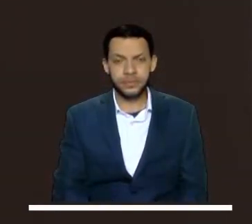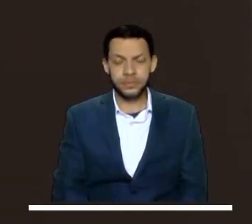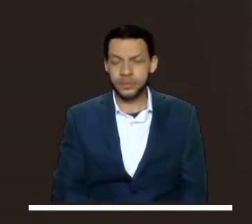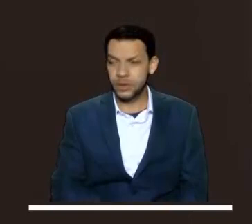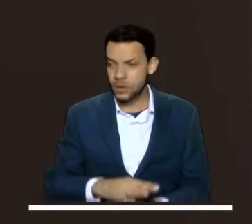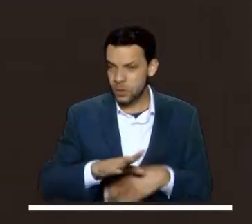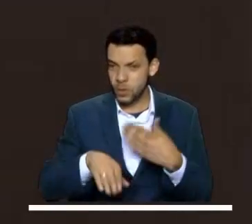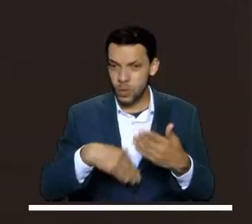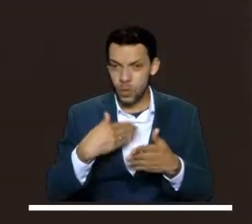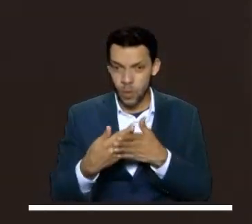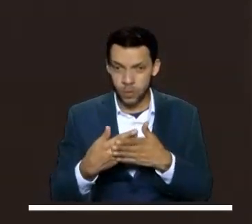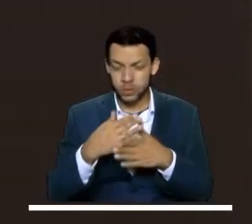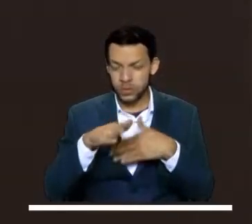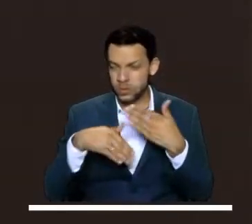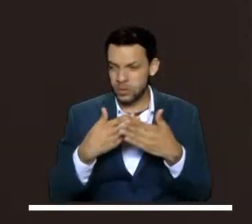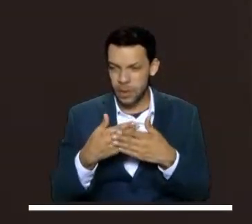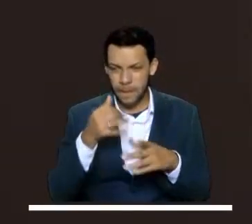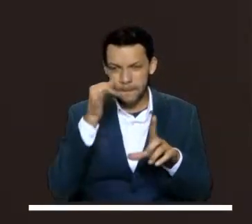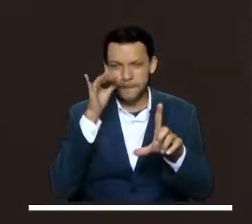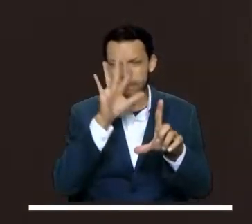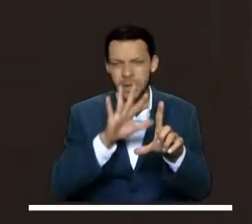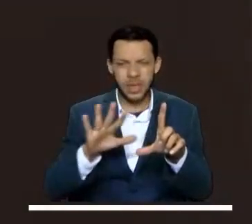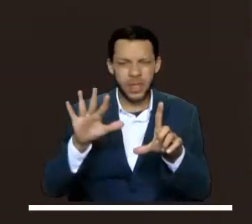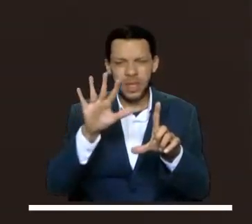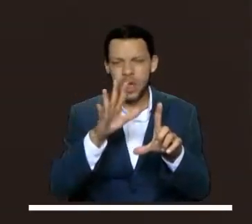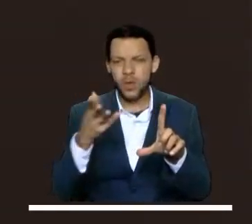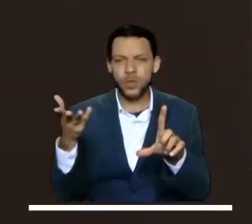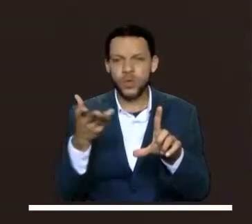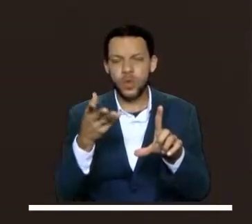Todas estas imágenes quedarán grabadas